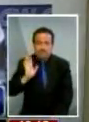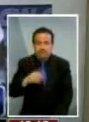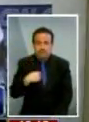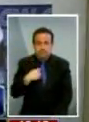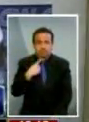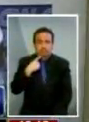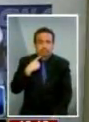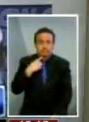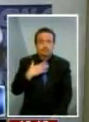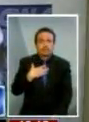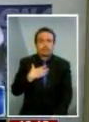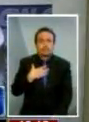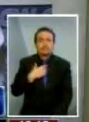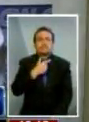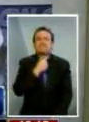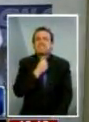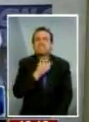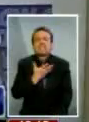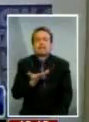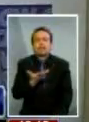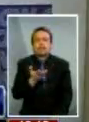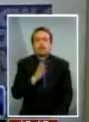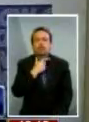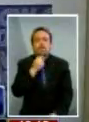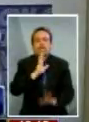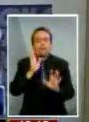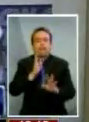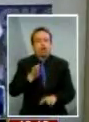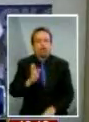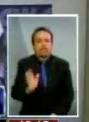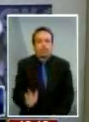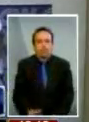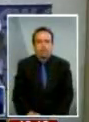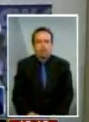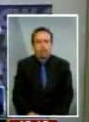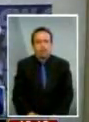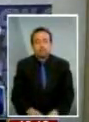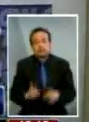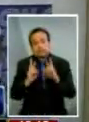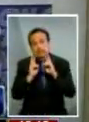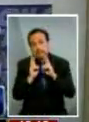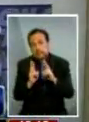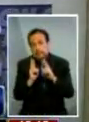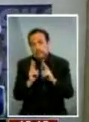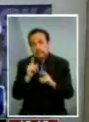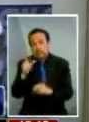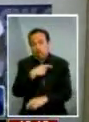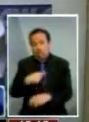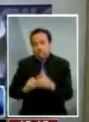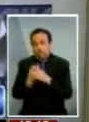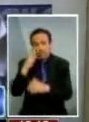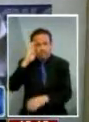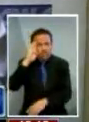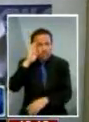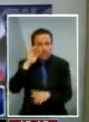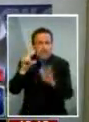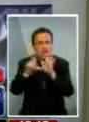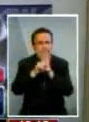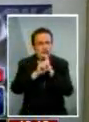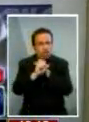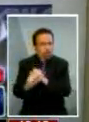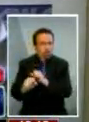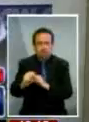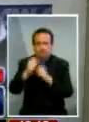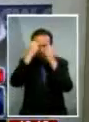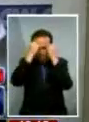víctima quiere que esto no continúe. Esperamos que tengan las herramientas, ya sea ley antiterrorista o